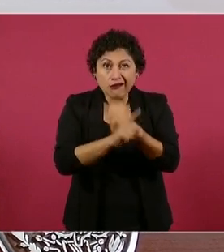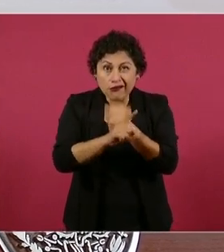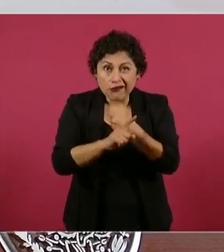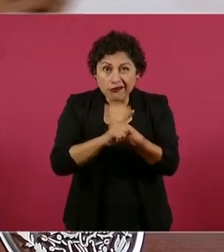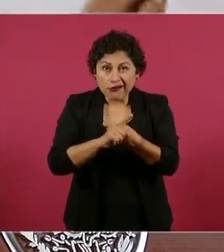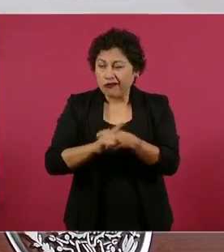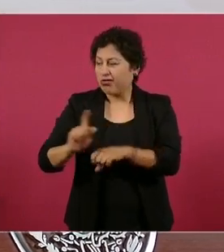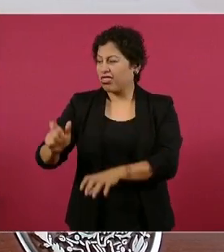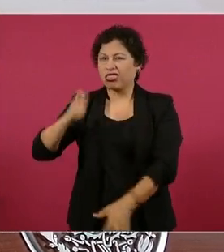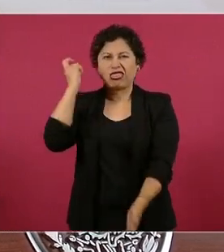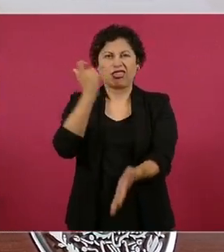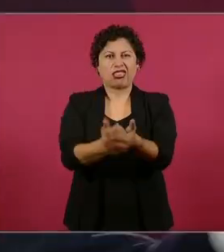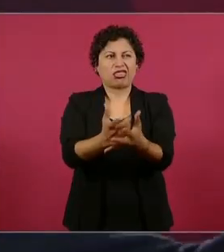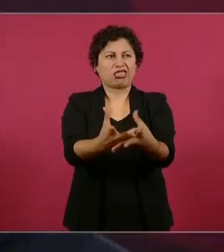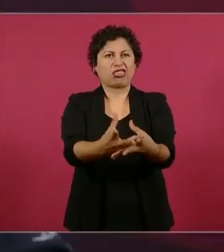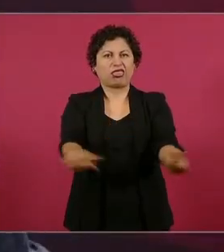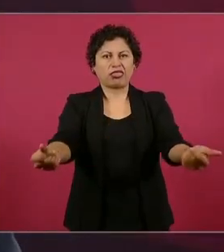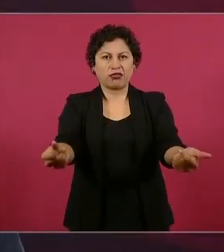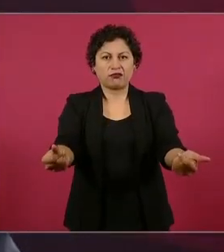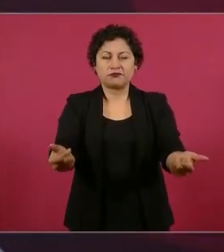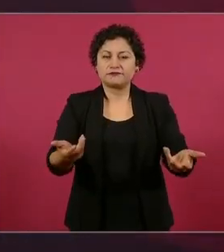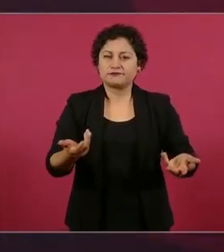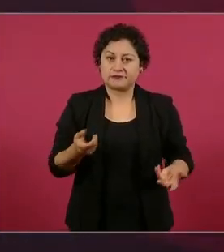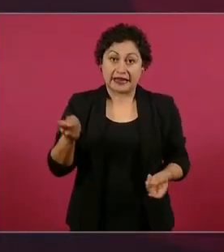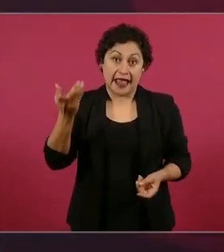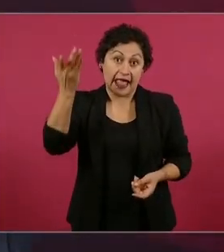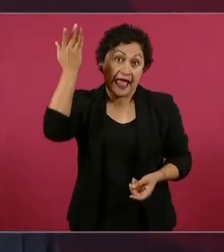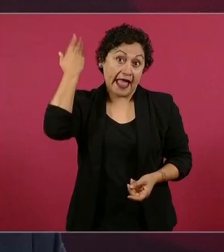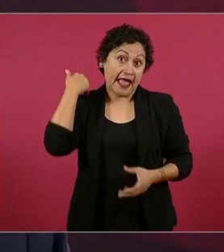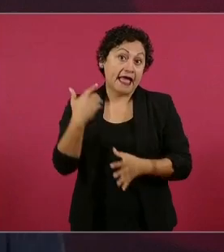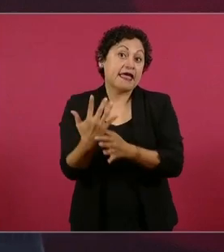porque antes todo era así: